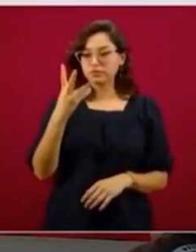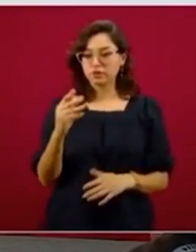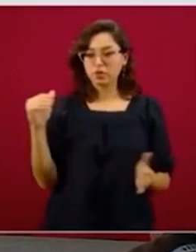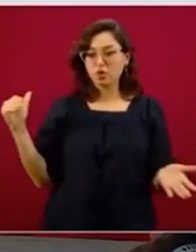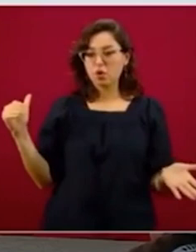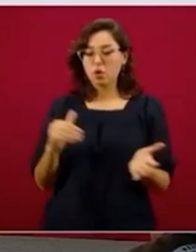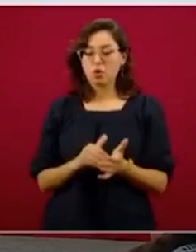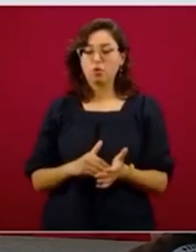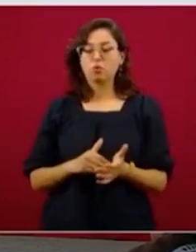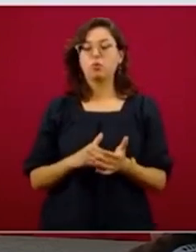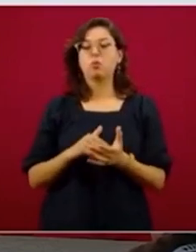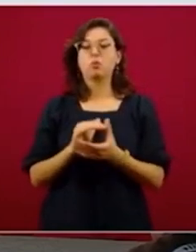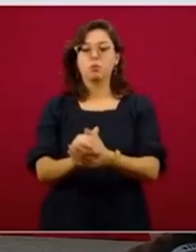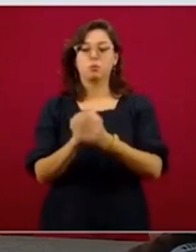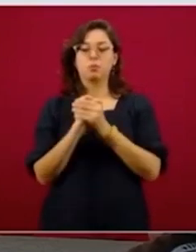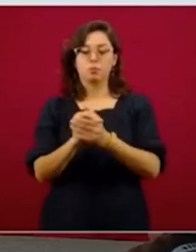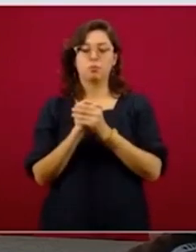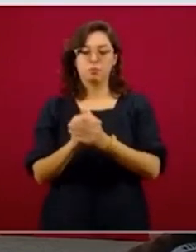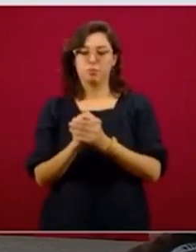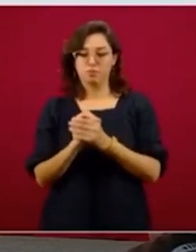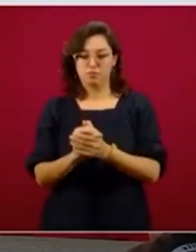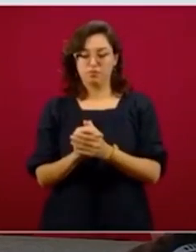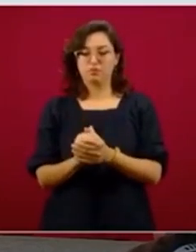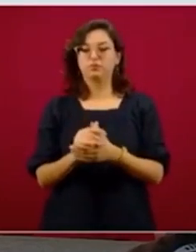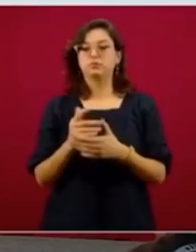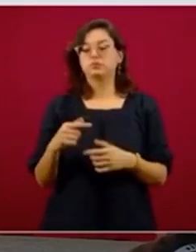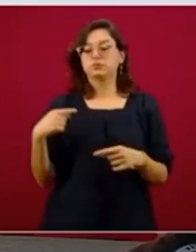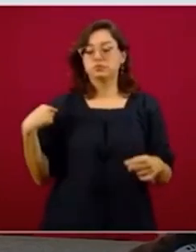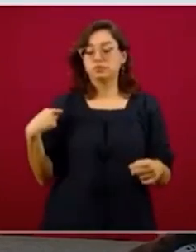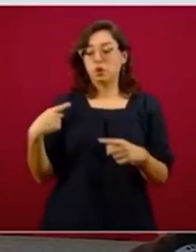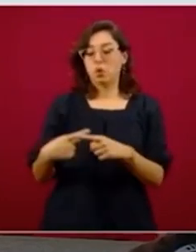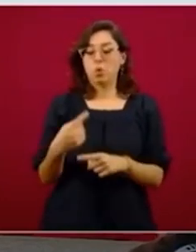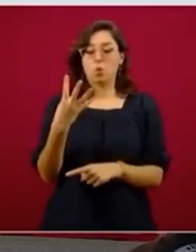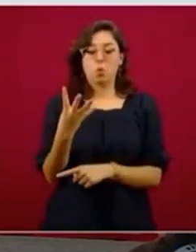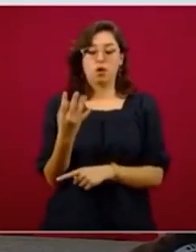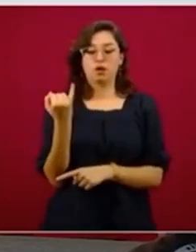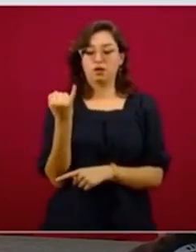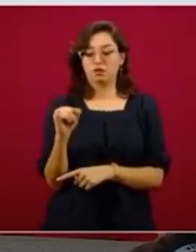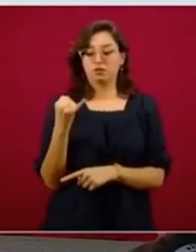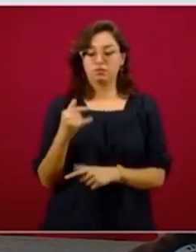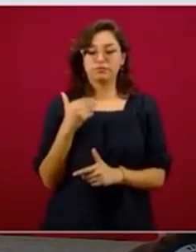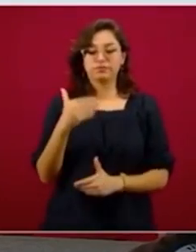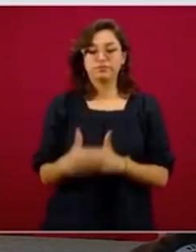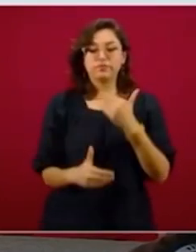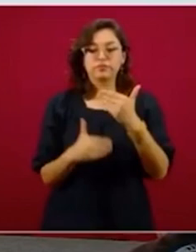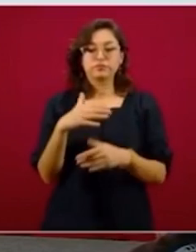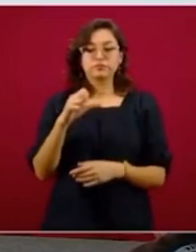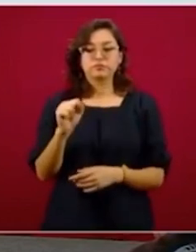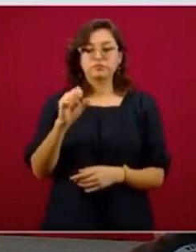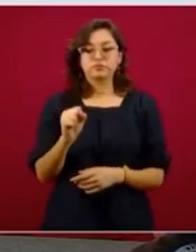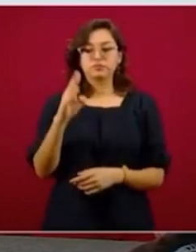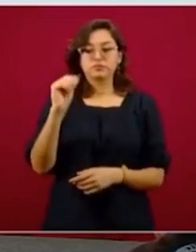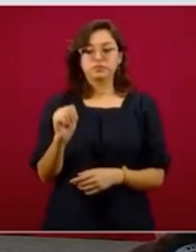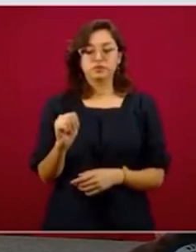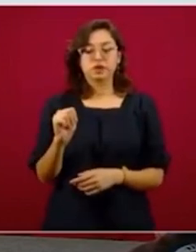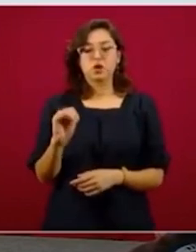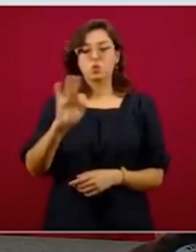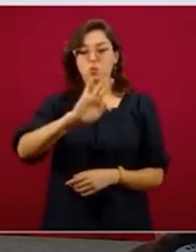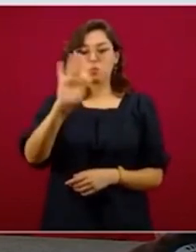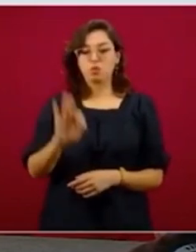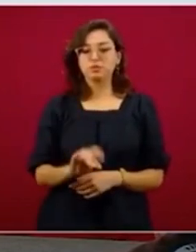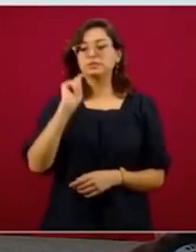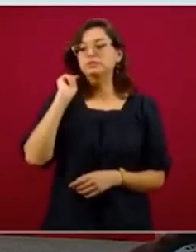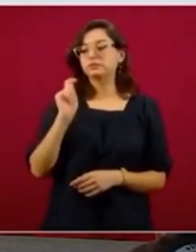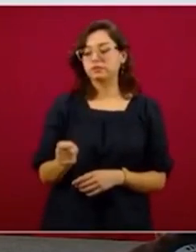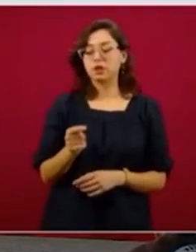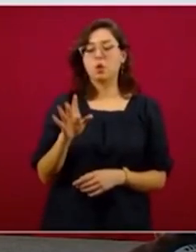64.444 préstamos al día de 4 de junio, tenemos un avance del 69%, es decir, han hecho